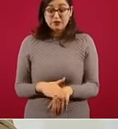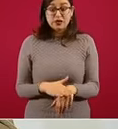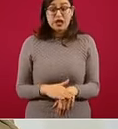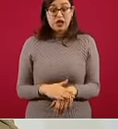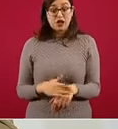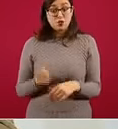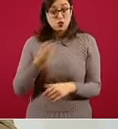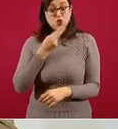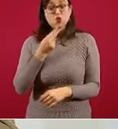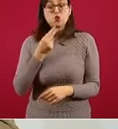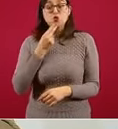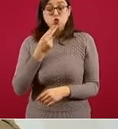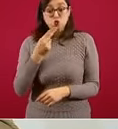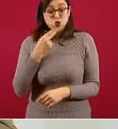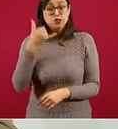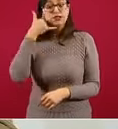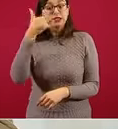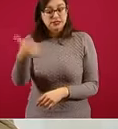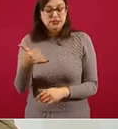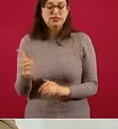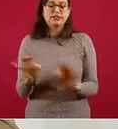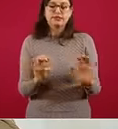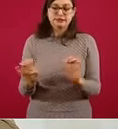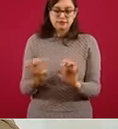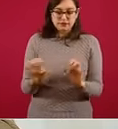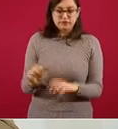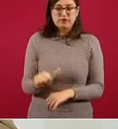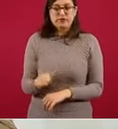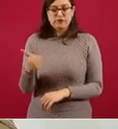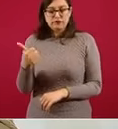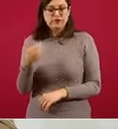servicios, 911, Locatel,